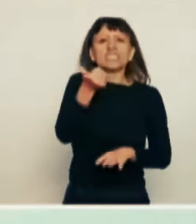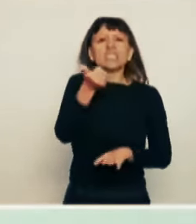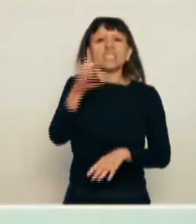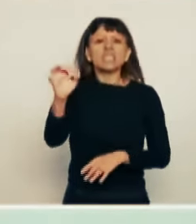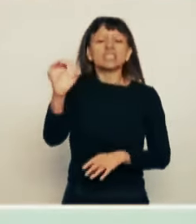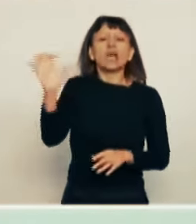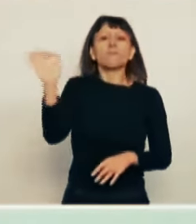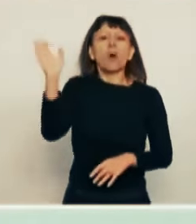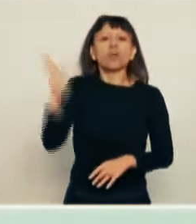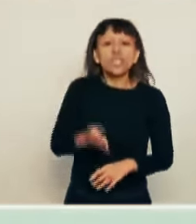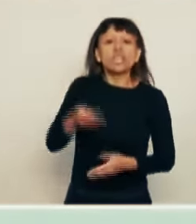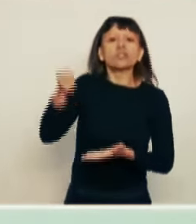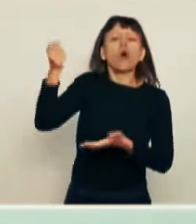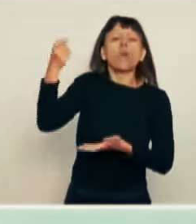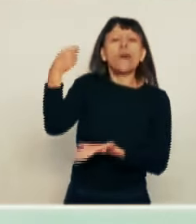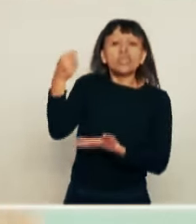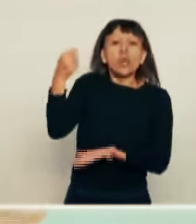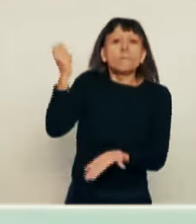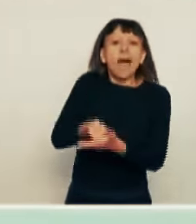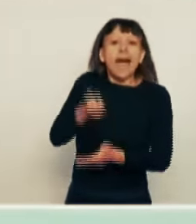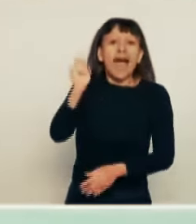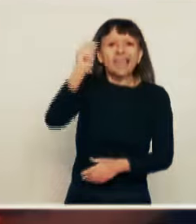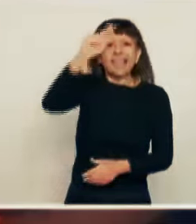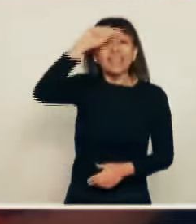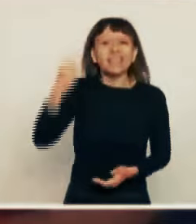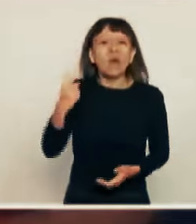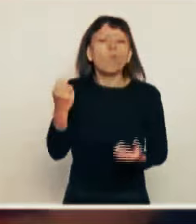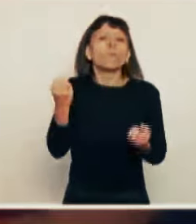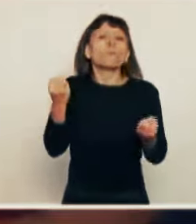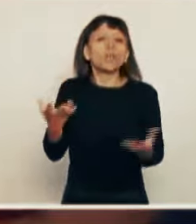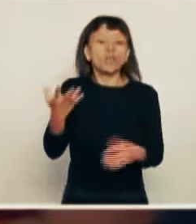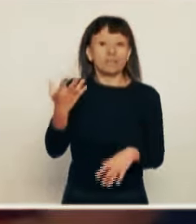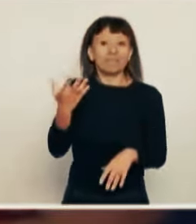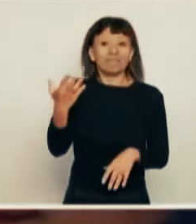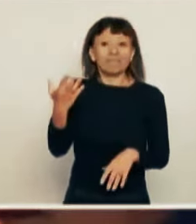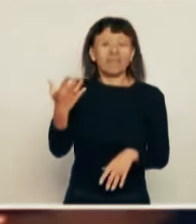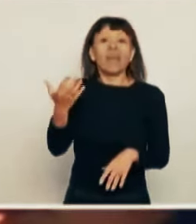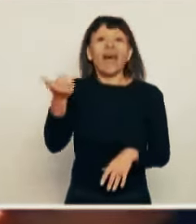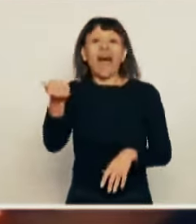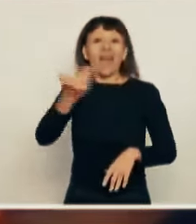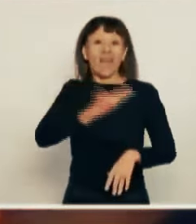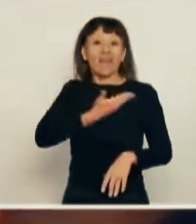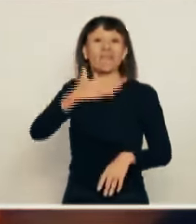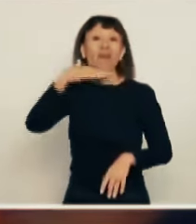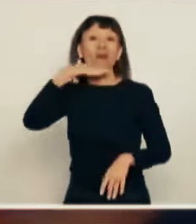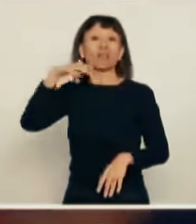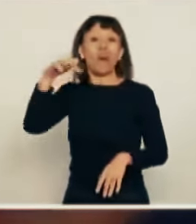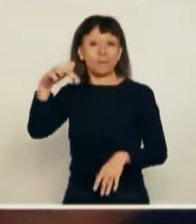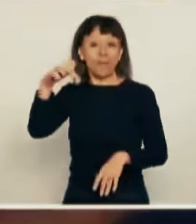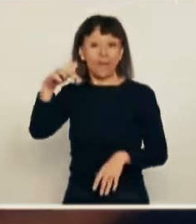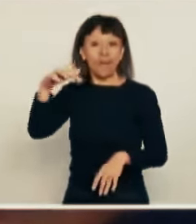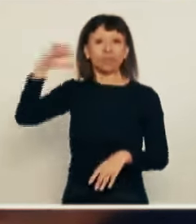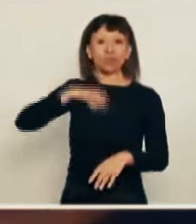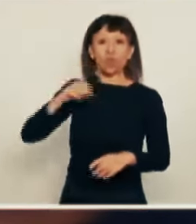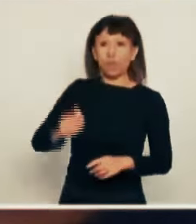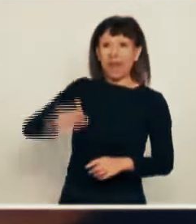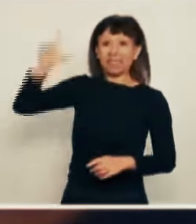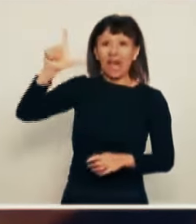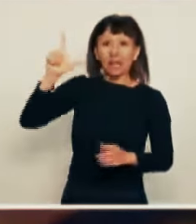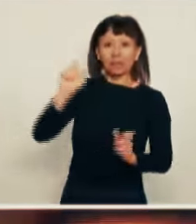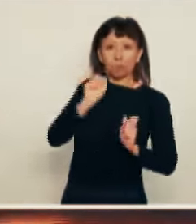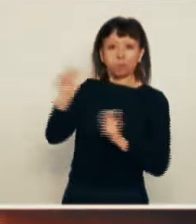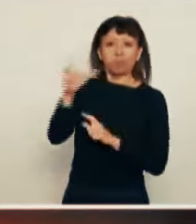de las pensiones. ¿Por qué? Porque las AFJP se quedaban con la crema, con los salarios más altos y los salarios más